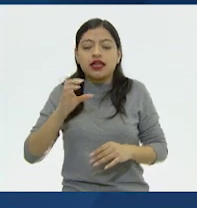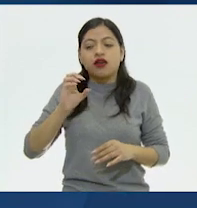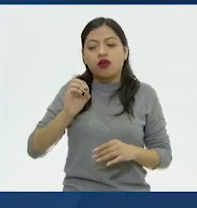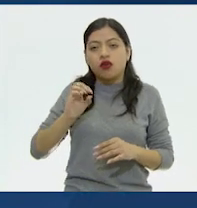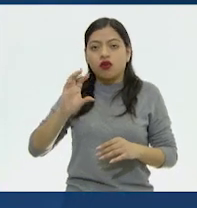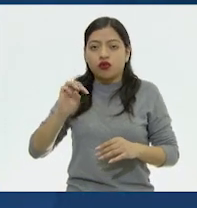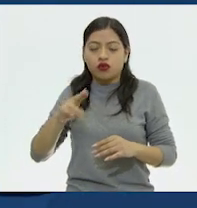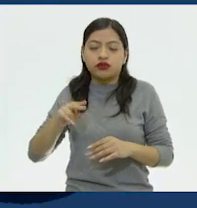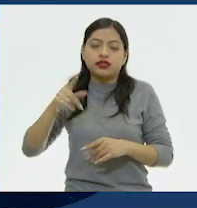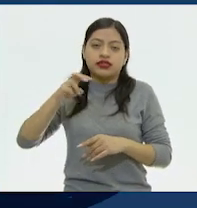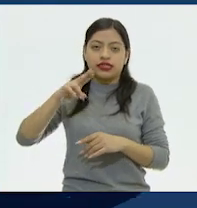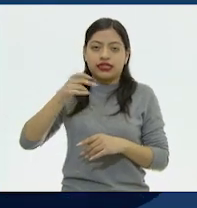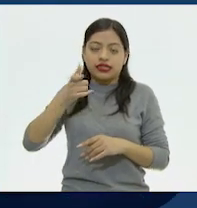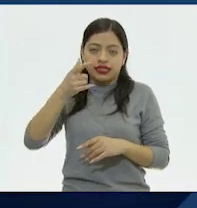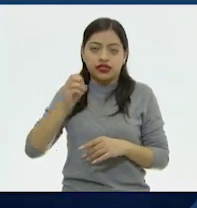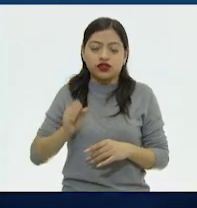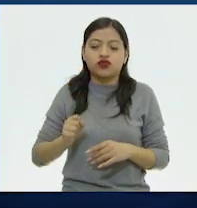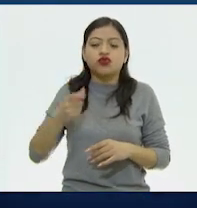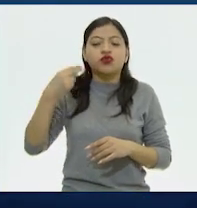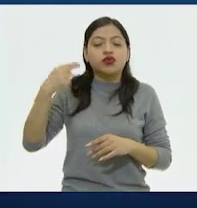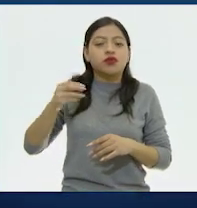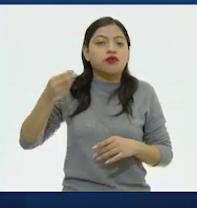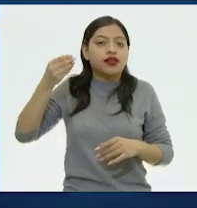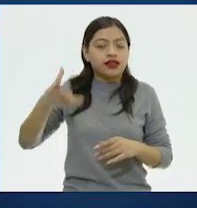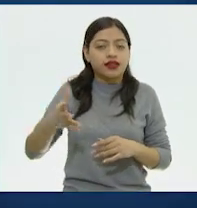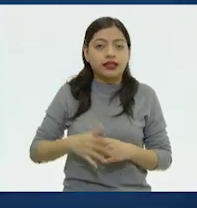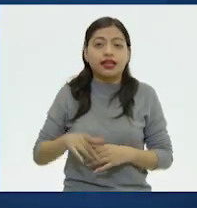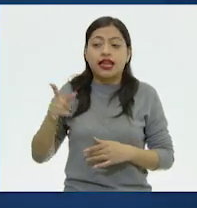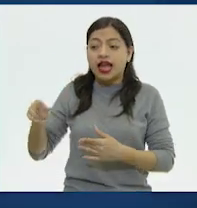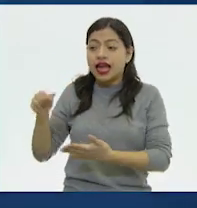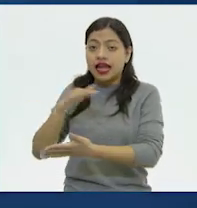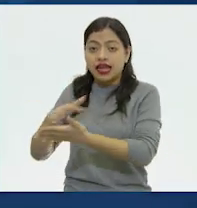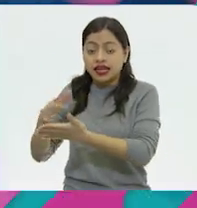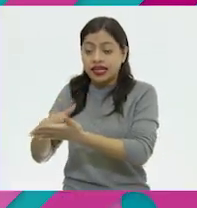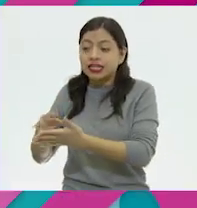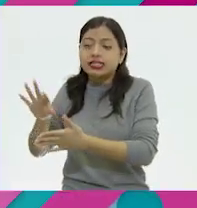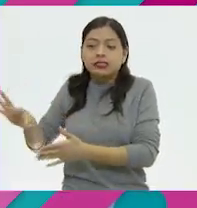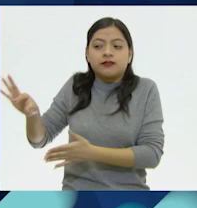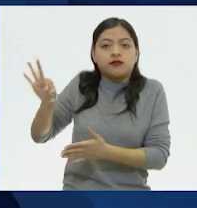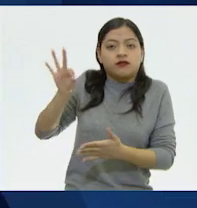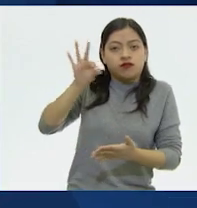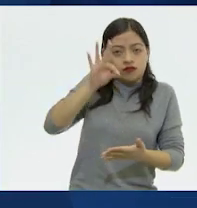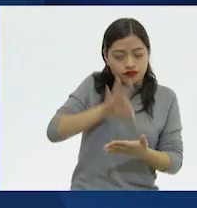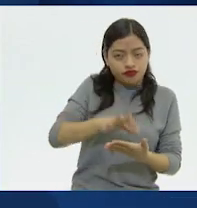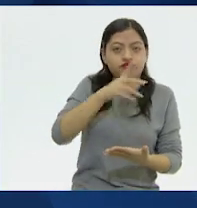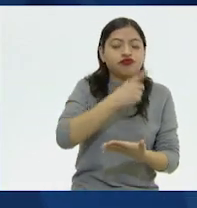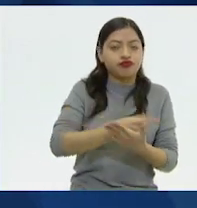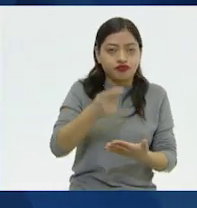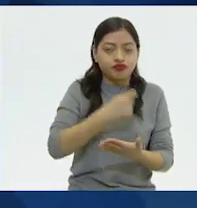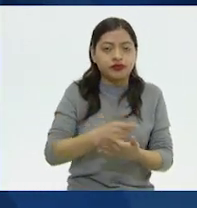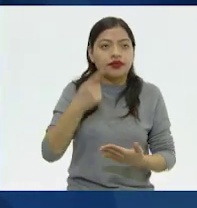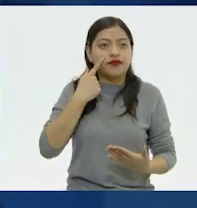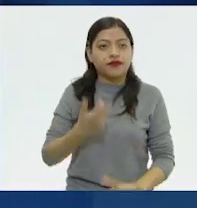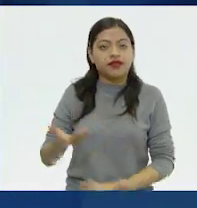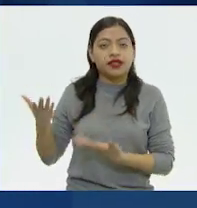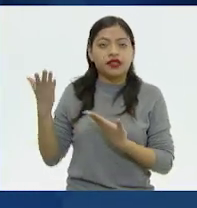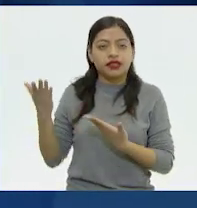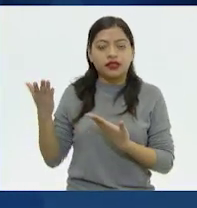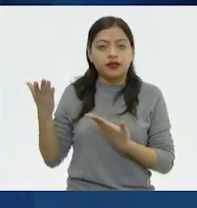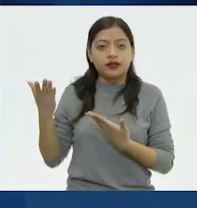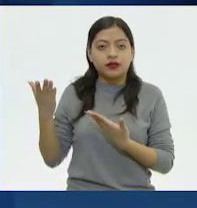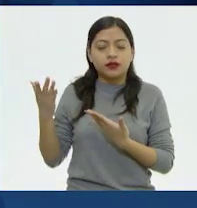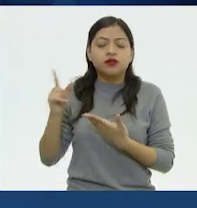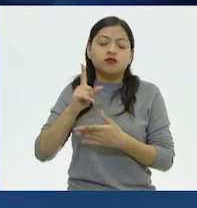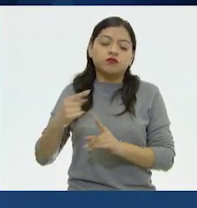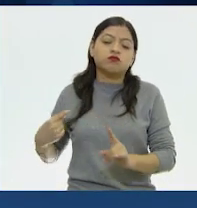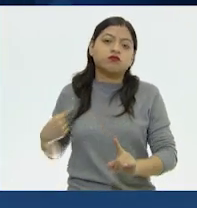Es importante colocar los datos del texto original del que se hizo el resumen. Y debajo vemos un ejemplo que ya habíamos visto